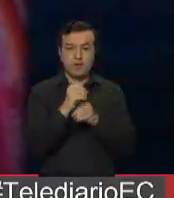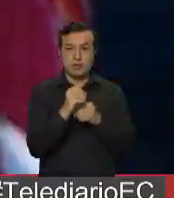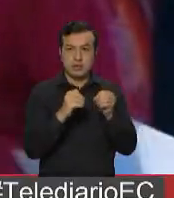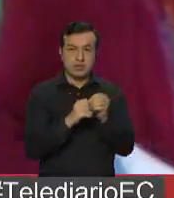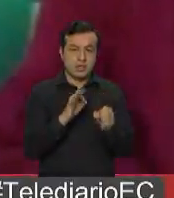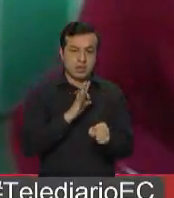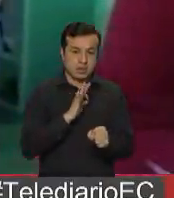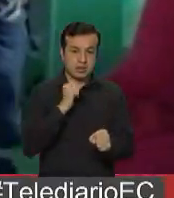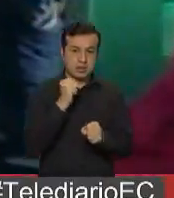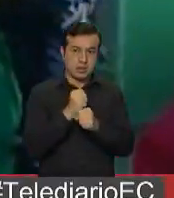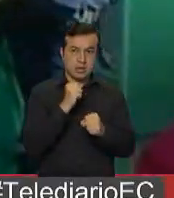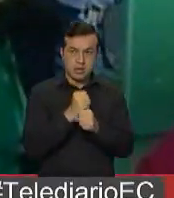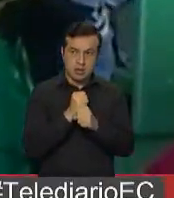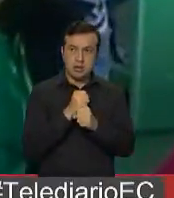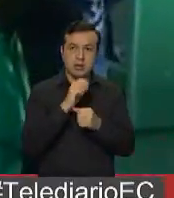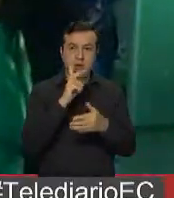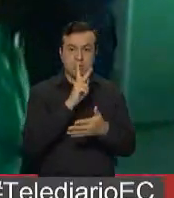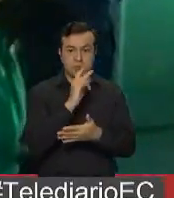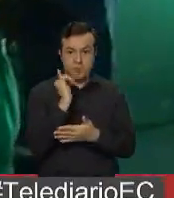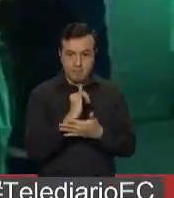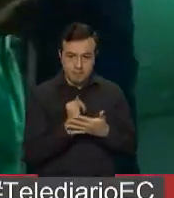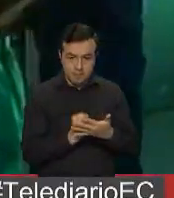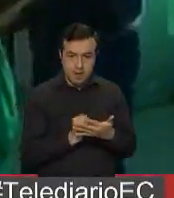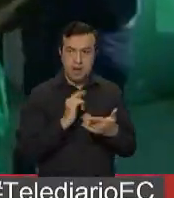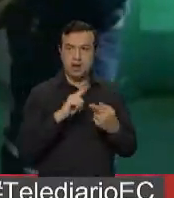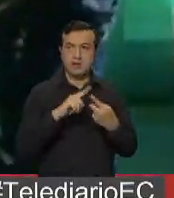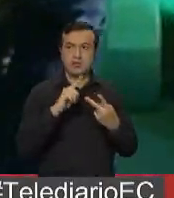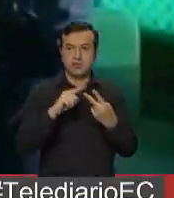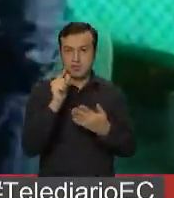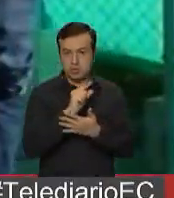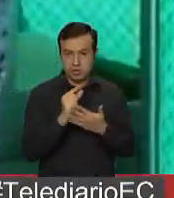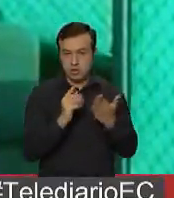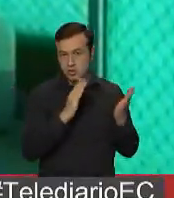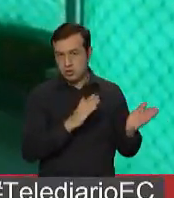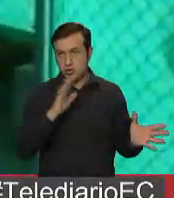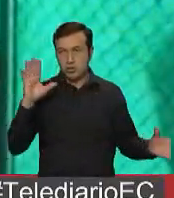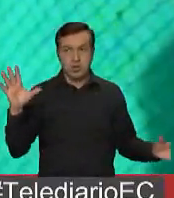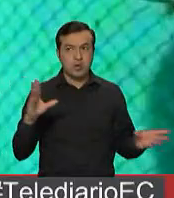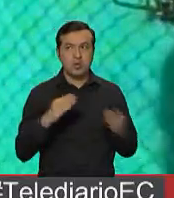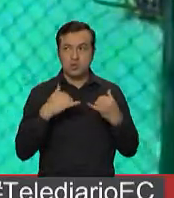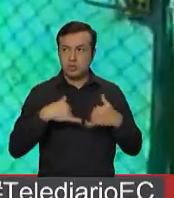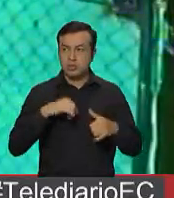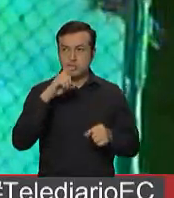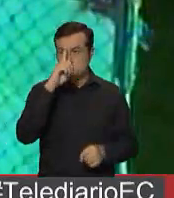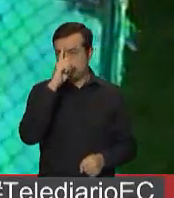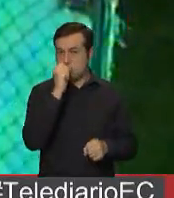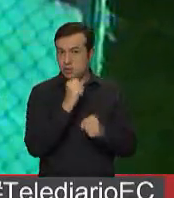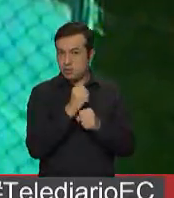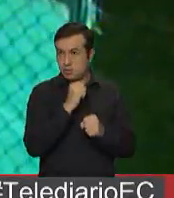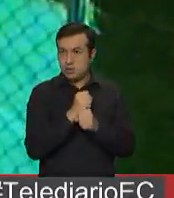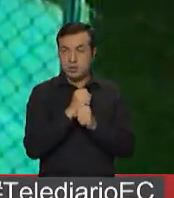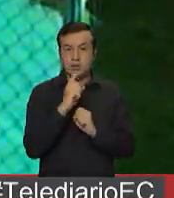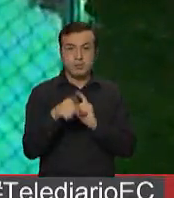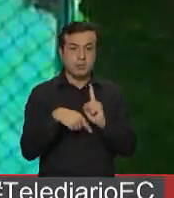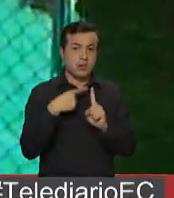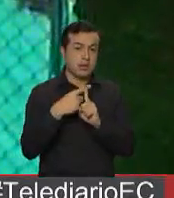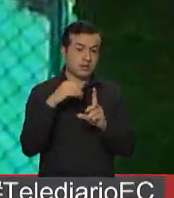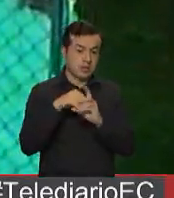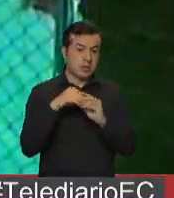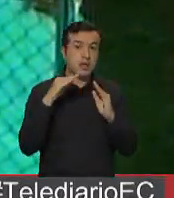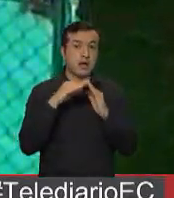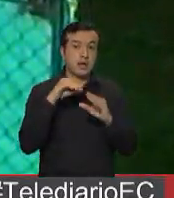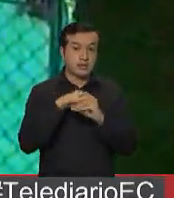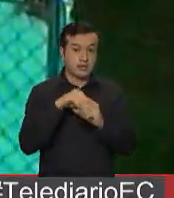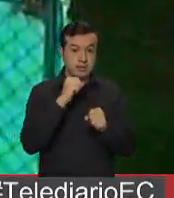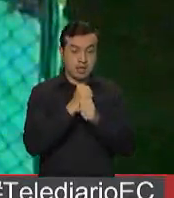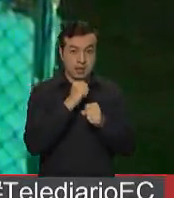seguido con la elaboración de planos, con diseños optimizados, etcétera, en modalidad de teletrabajo. En fin,